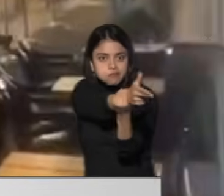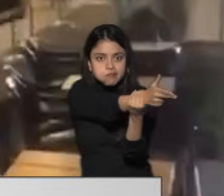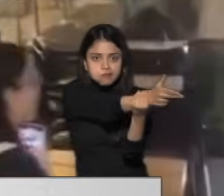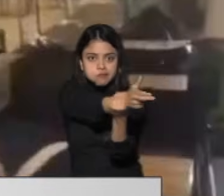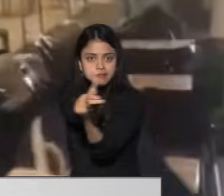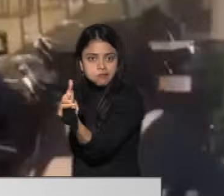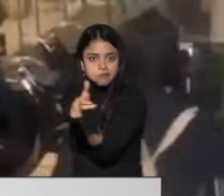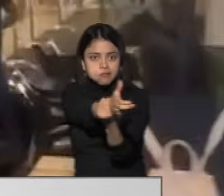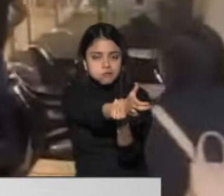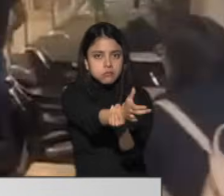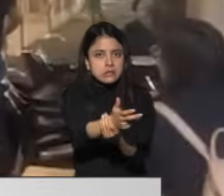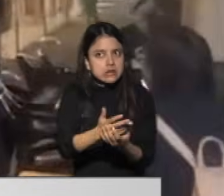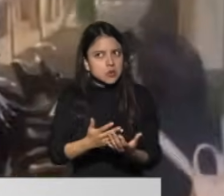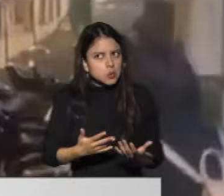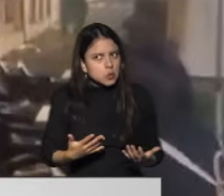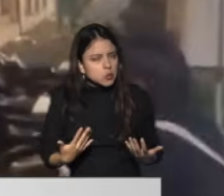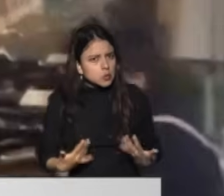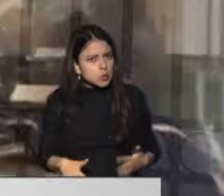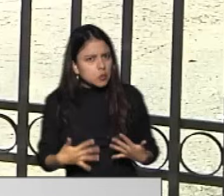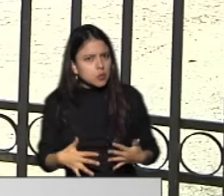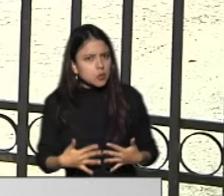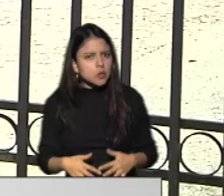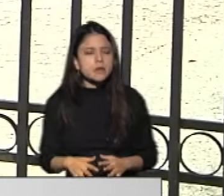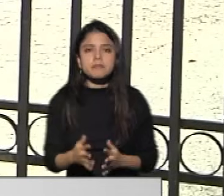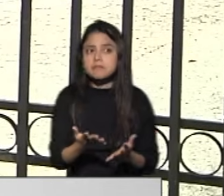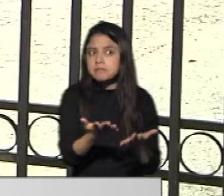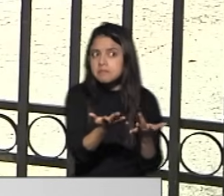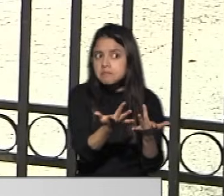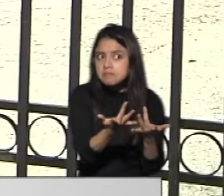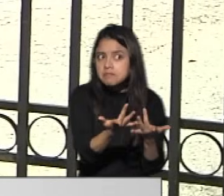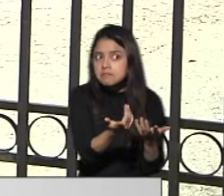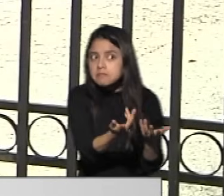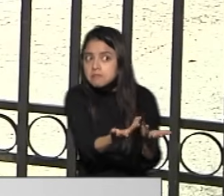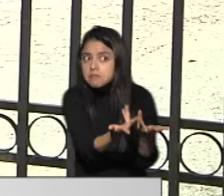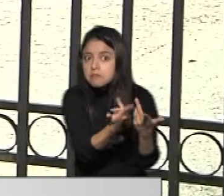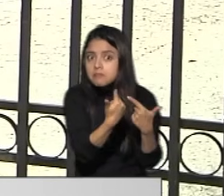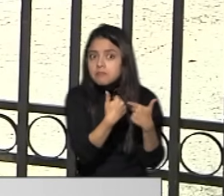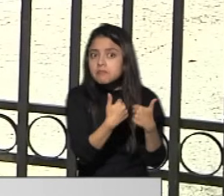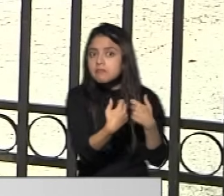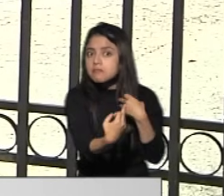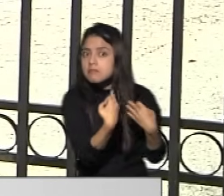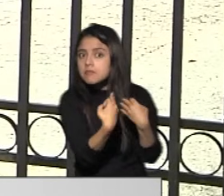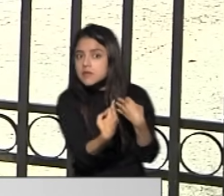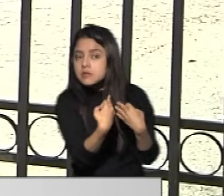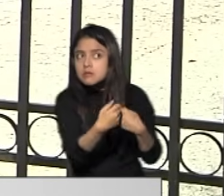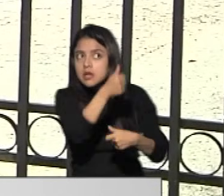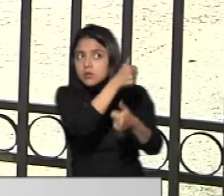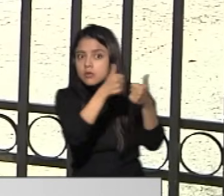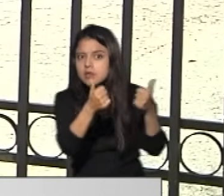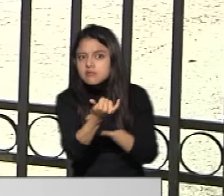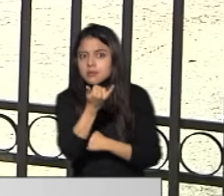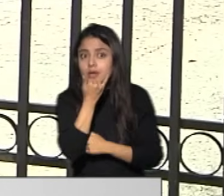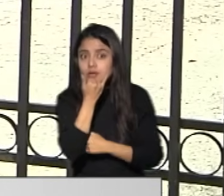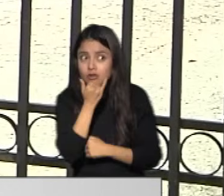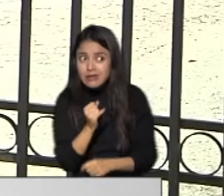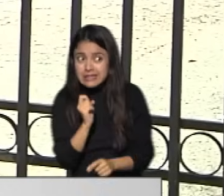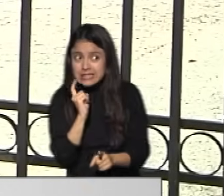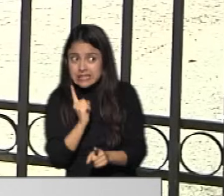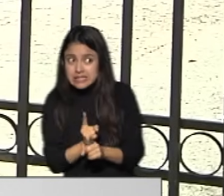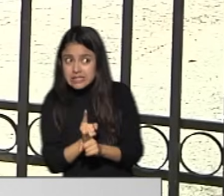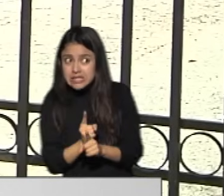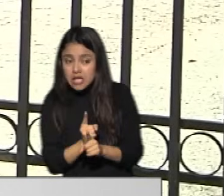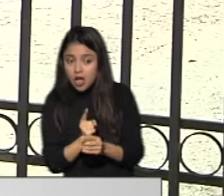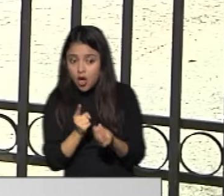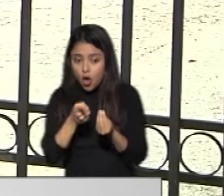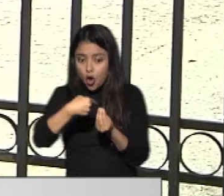respeto a las campañas políticas, esperando la versión primero oficial de las autoridades, porque hoy las campañas políticas